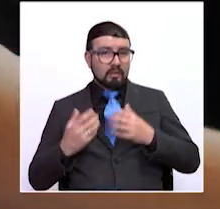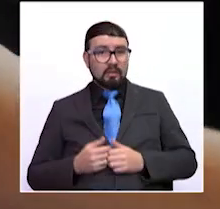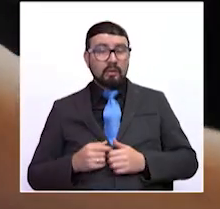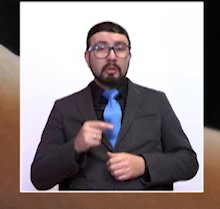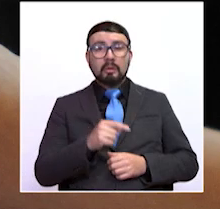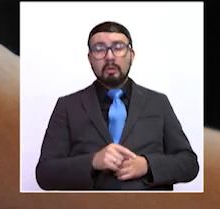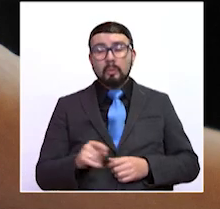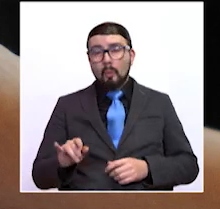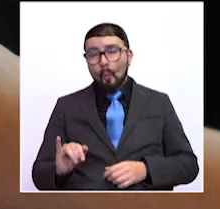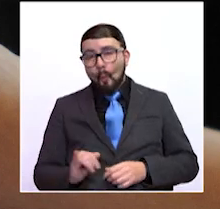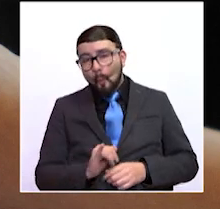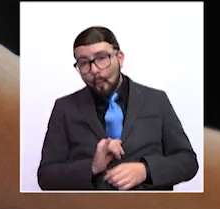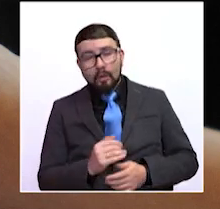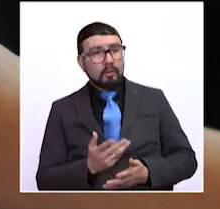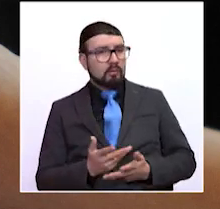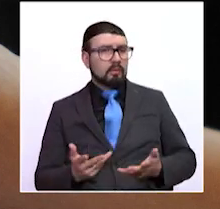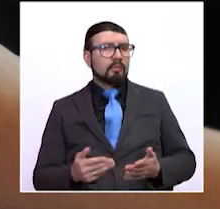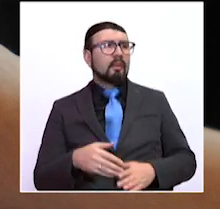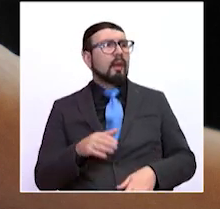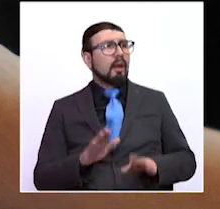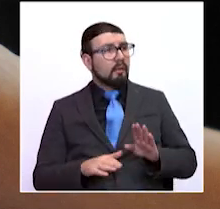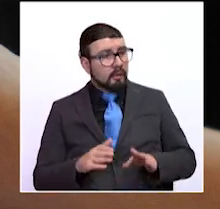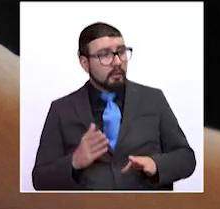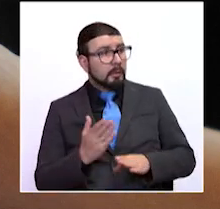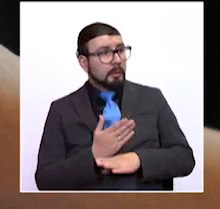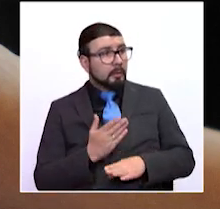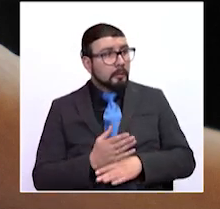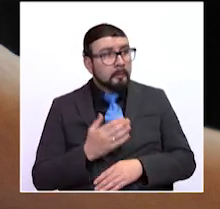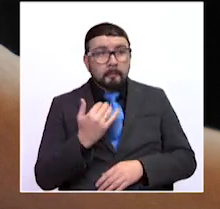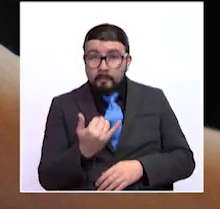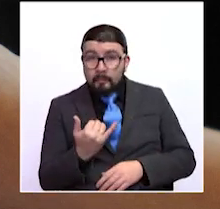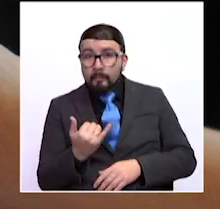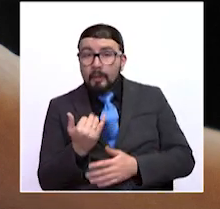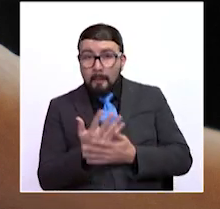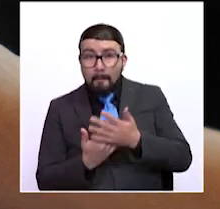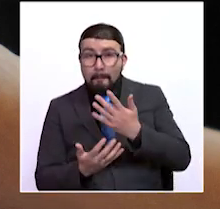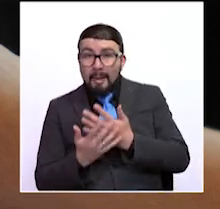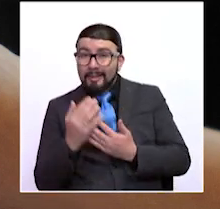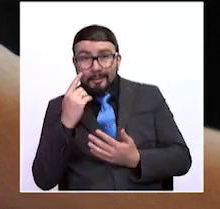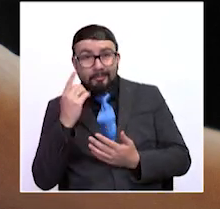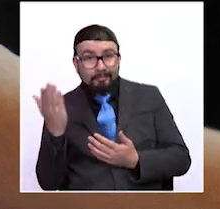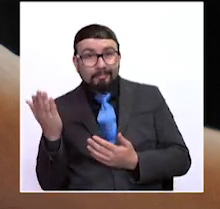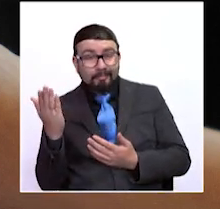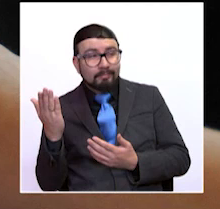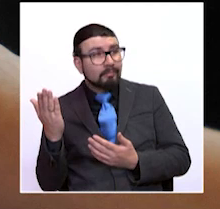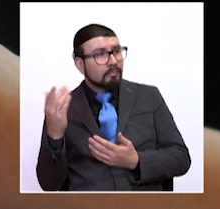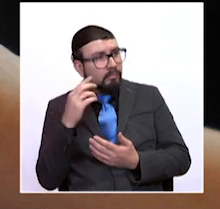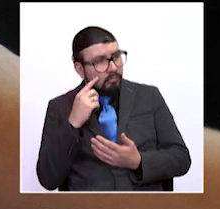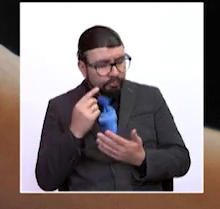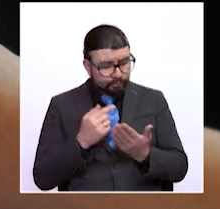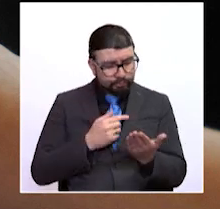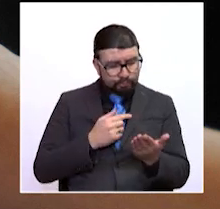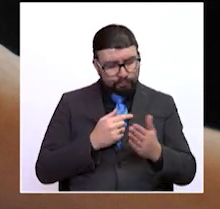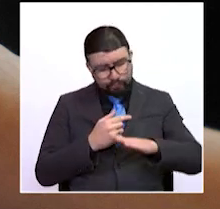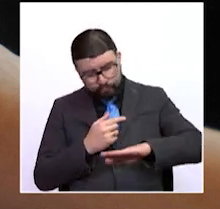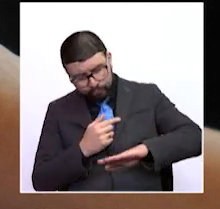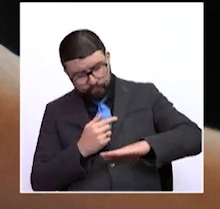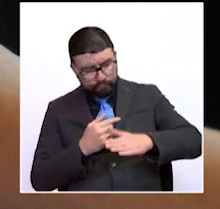desnutra y que terminen muchas veces en manitos como esta. Miren que esta manito se está examinando, pero es una manito